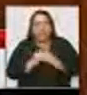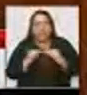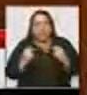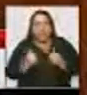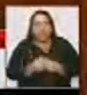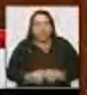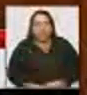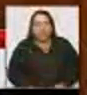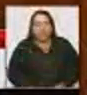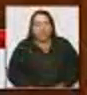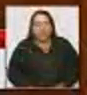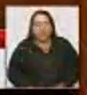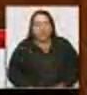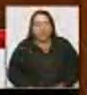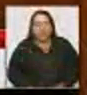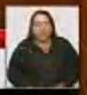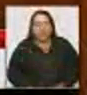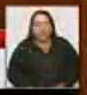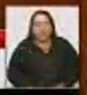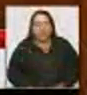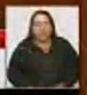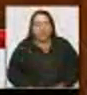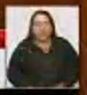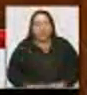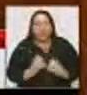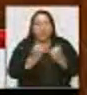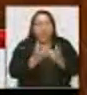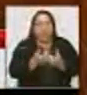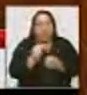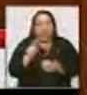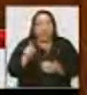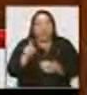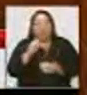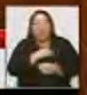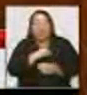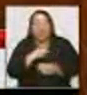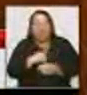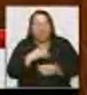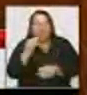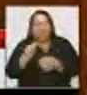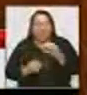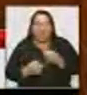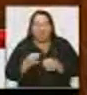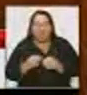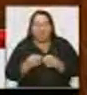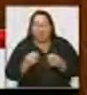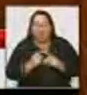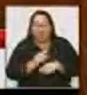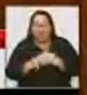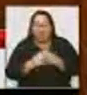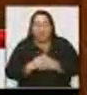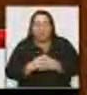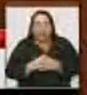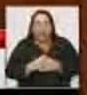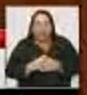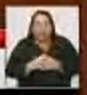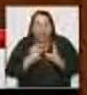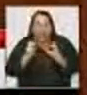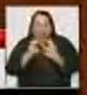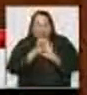están agrupadas en el Poder Legislativo, el Poder Ejecutivo, el Poder Judicial, así como los